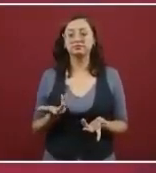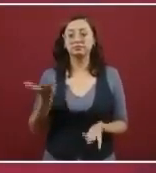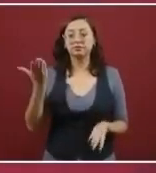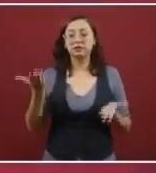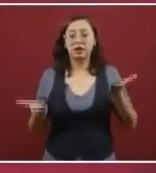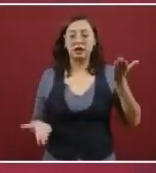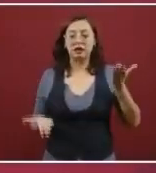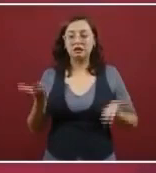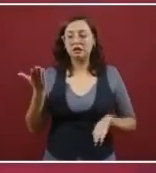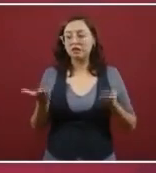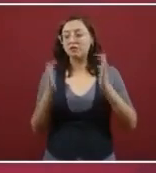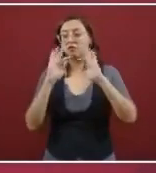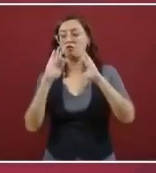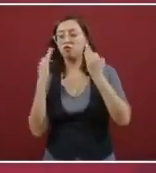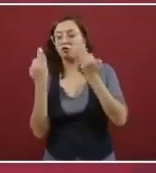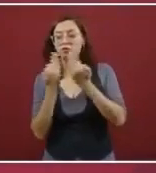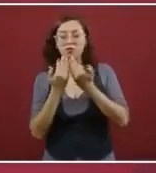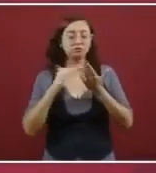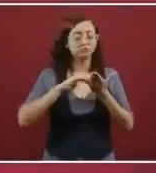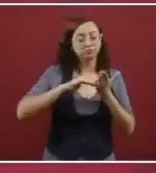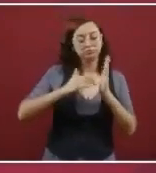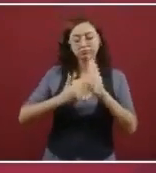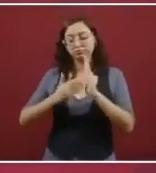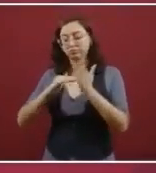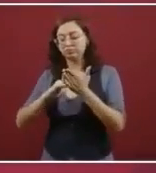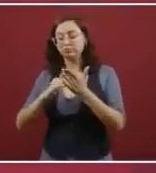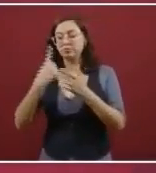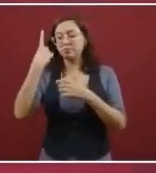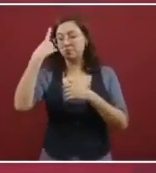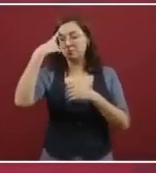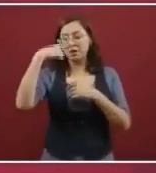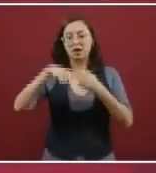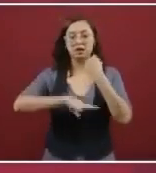equilibrios y las formas para resolver.